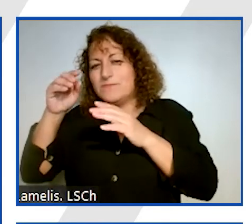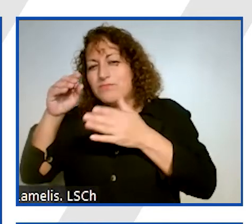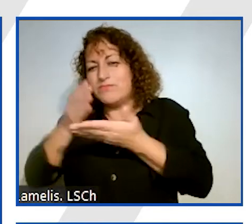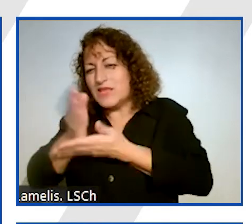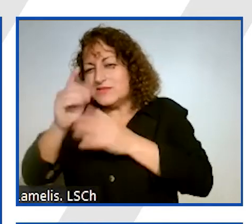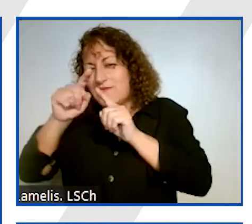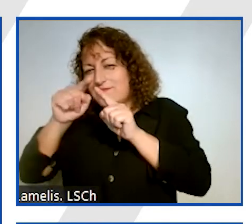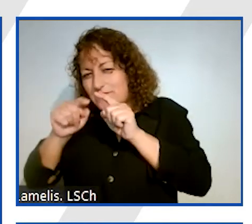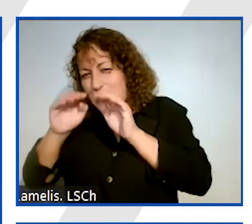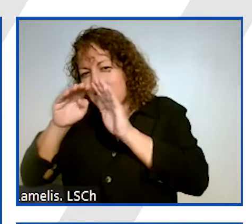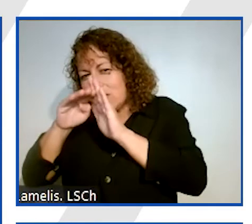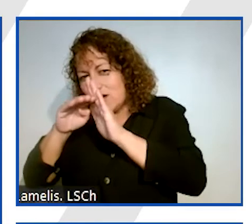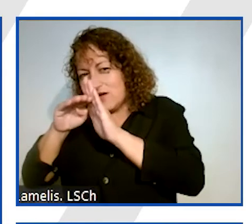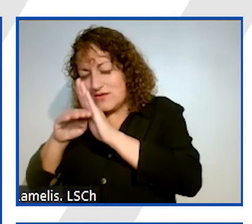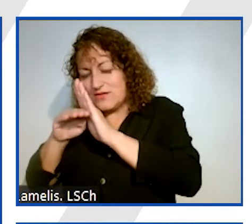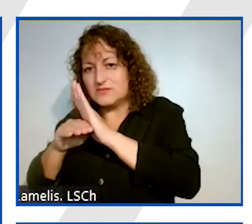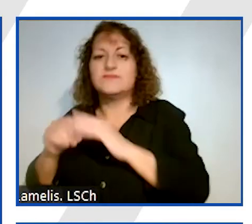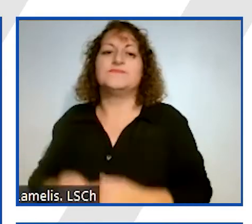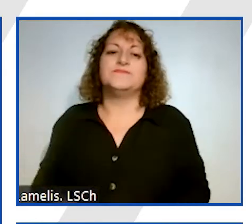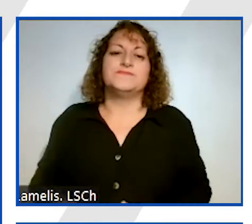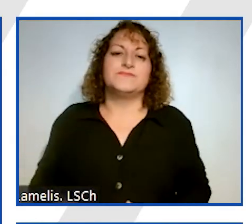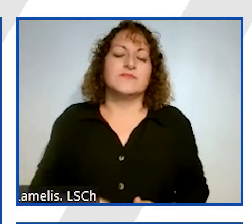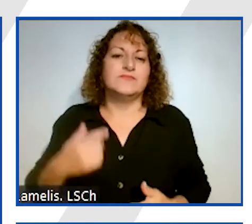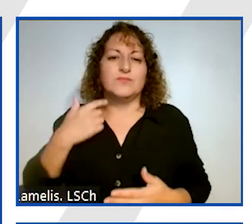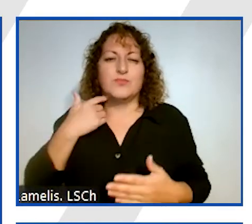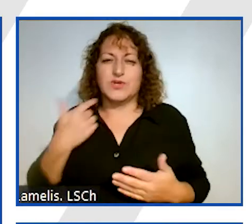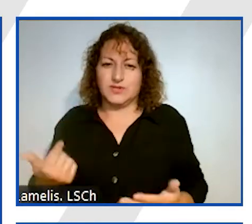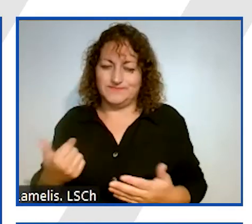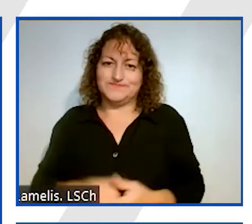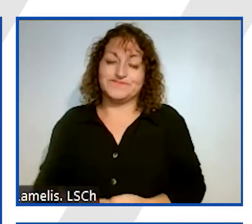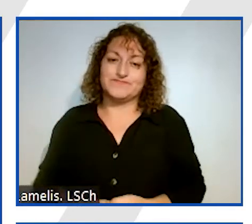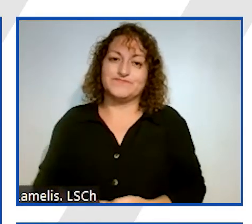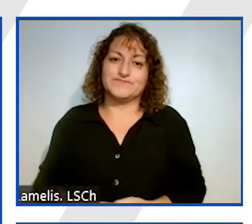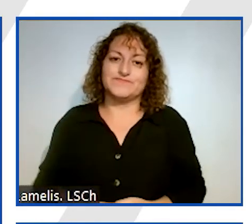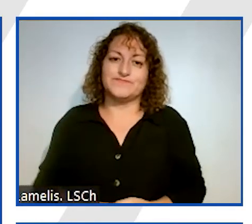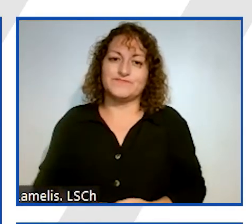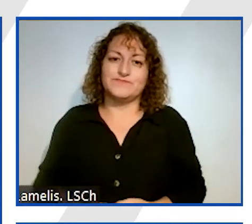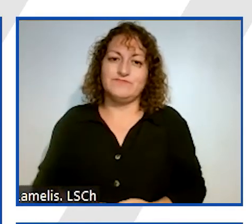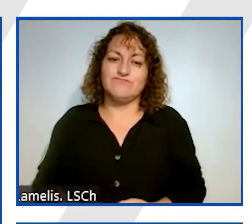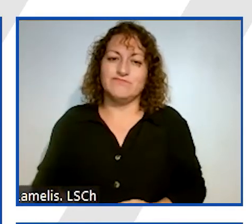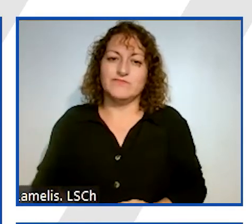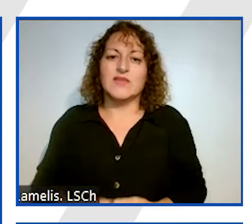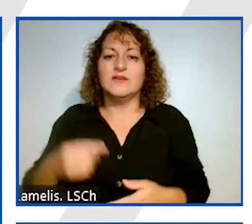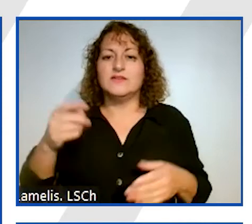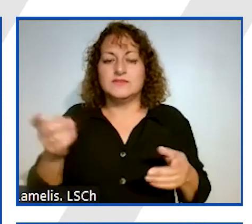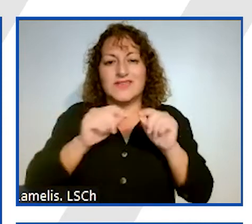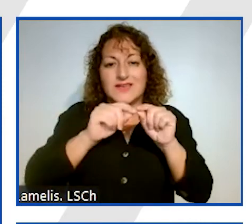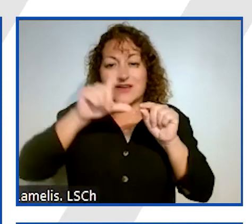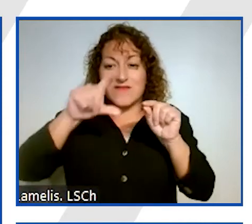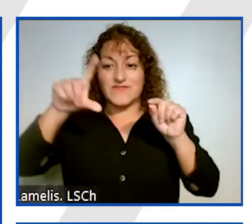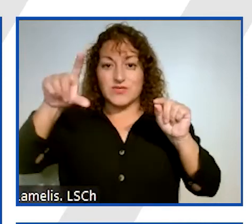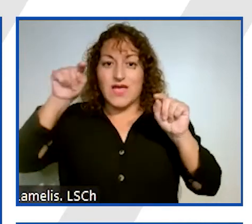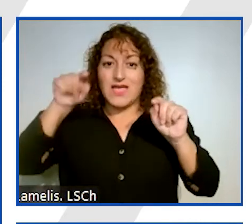tiburón. ¿Ya? Y esto ocurre porque la demanda, si pudiéramos graficar la